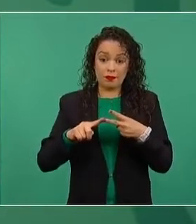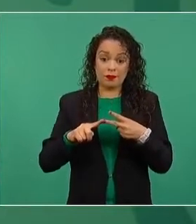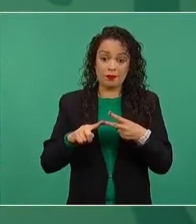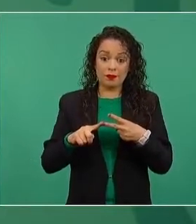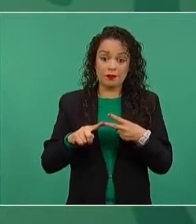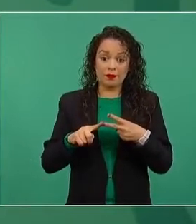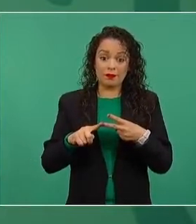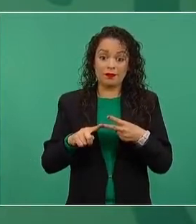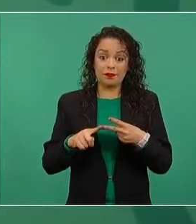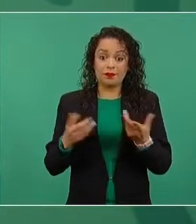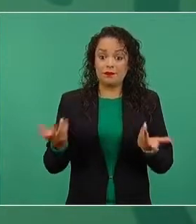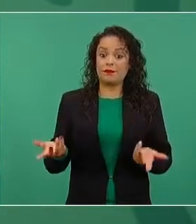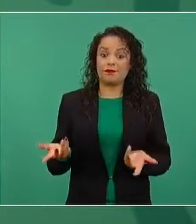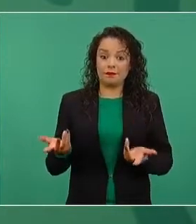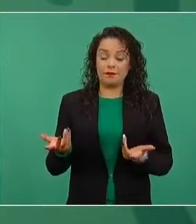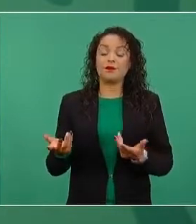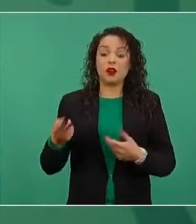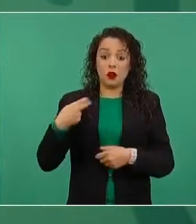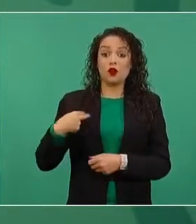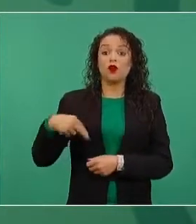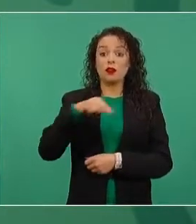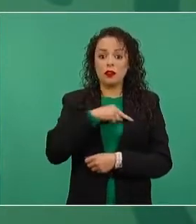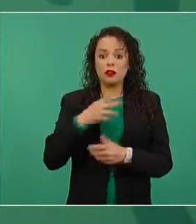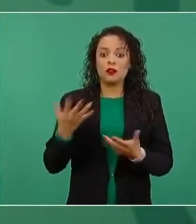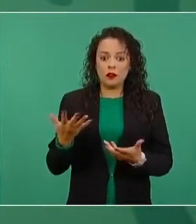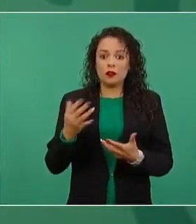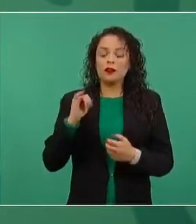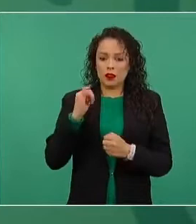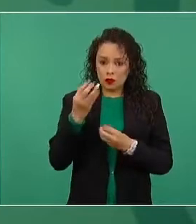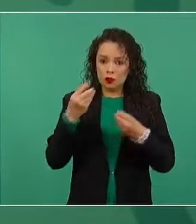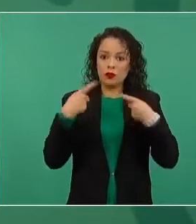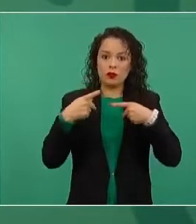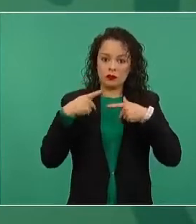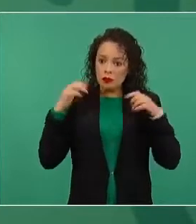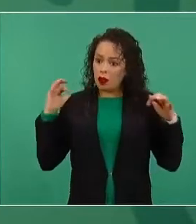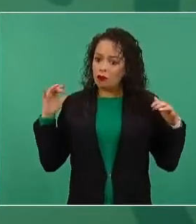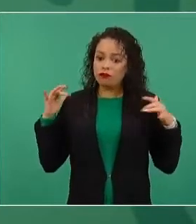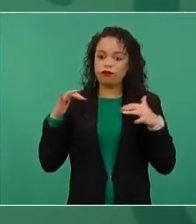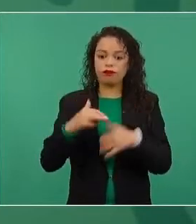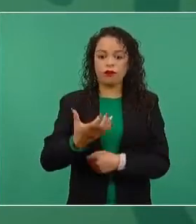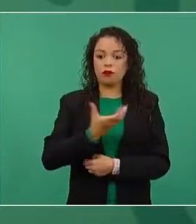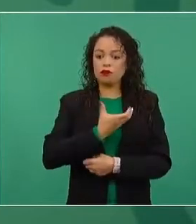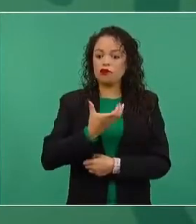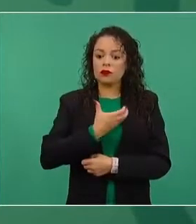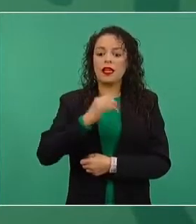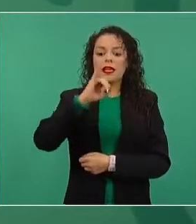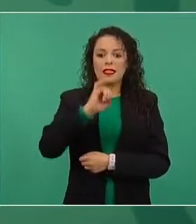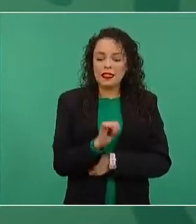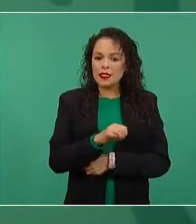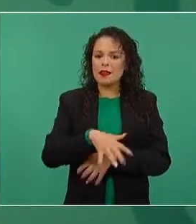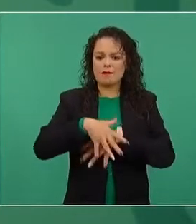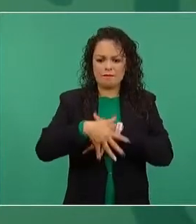Y llenábamos el Zócalo, pero la verdad, nosotros queríamos